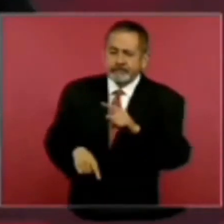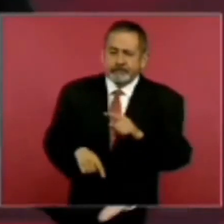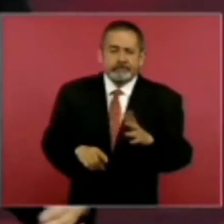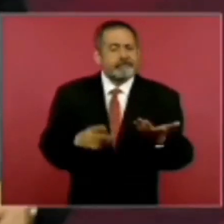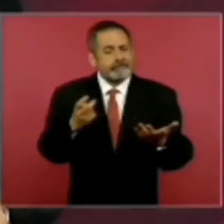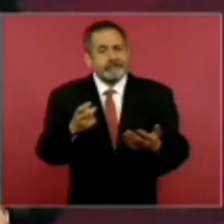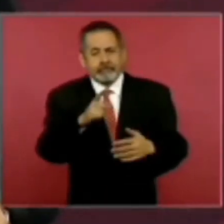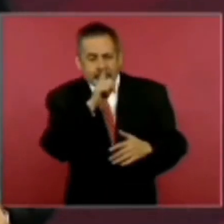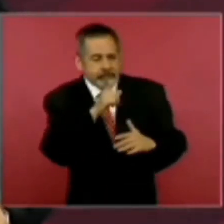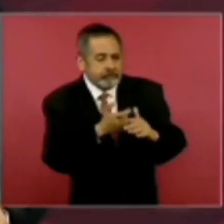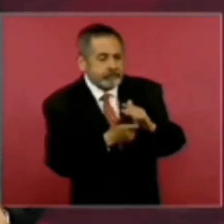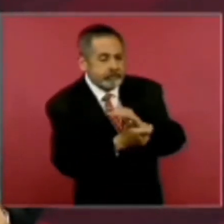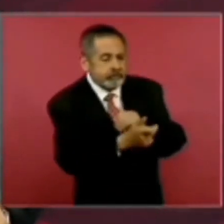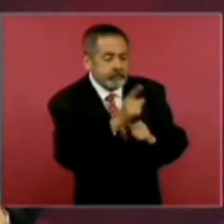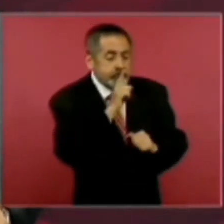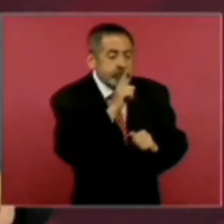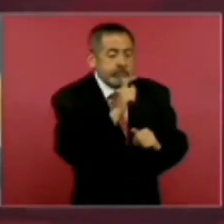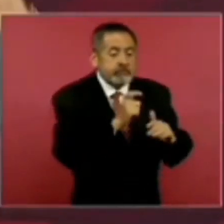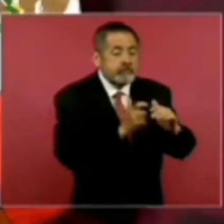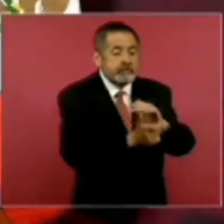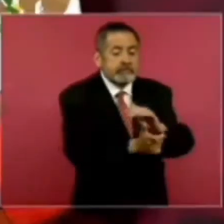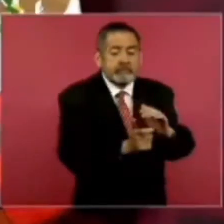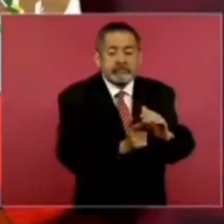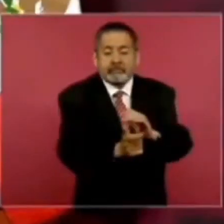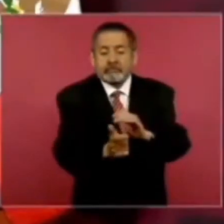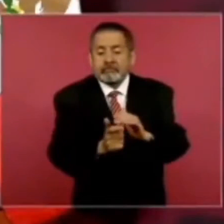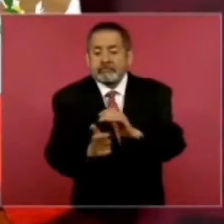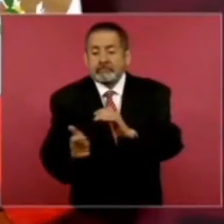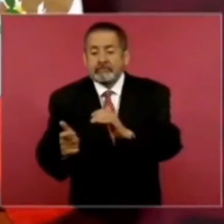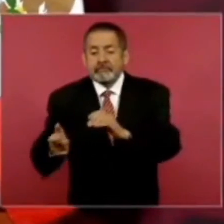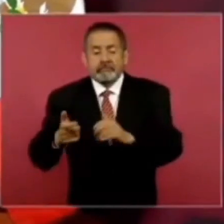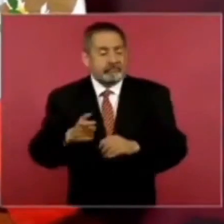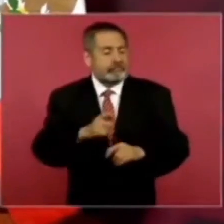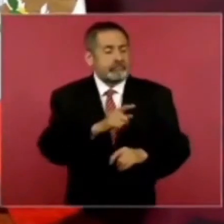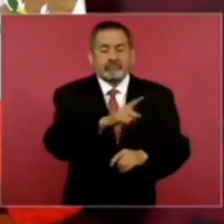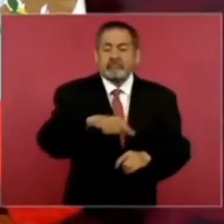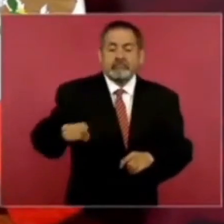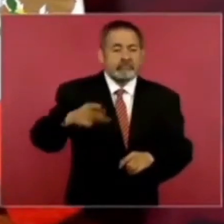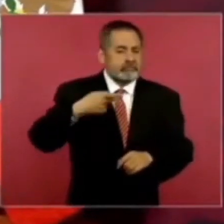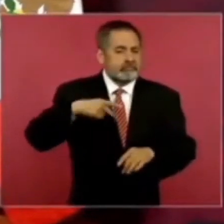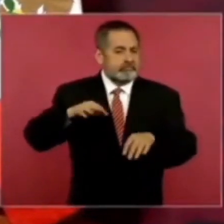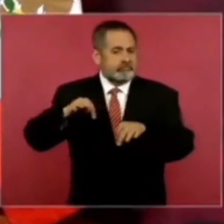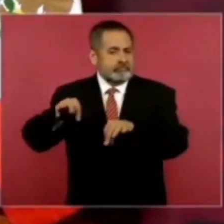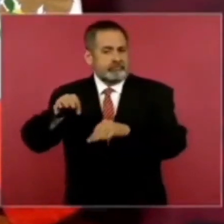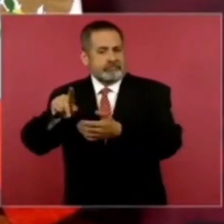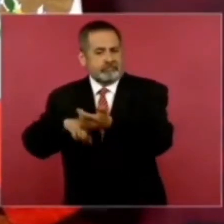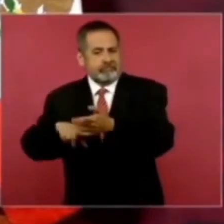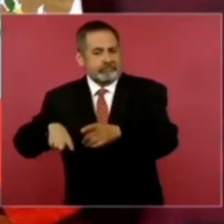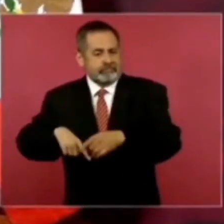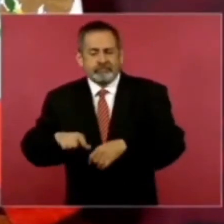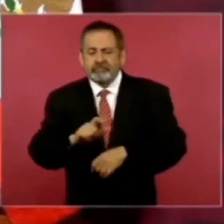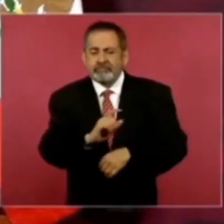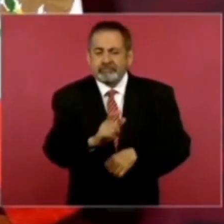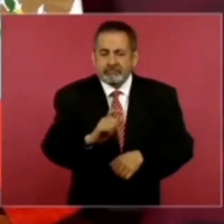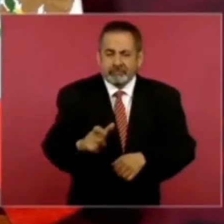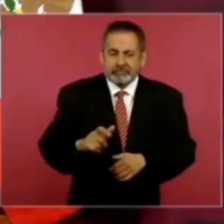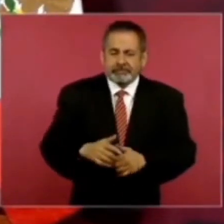maiciados a los funcionarios públicos, porque me cuesta